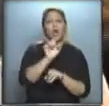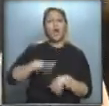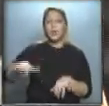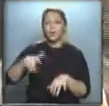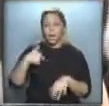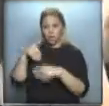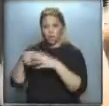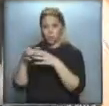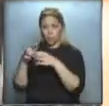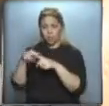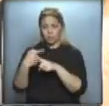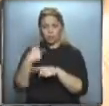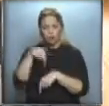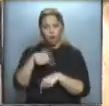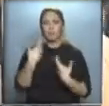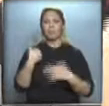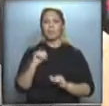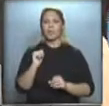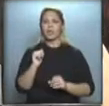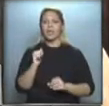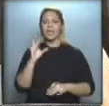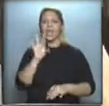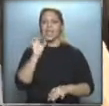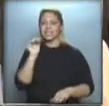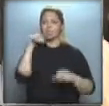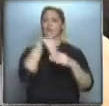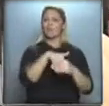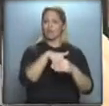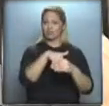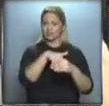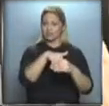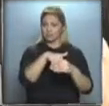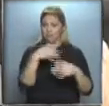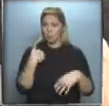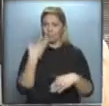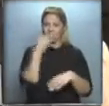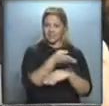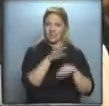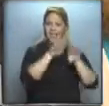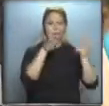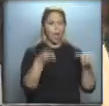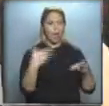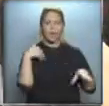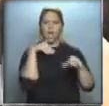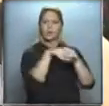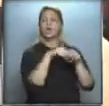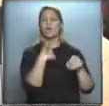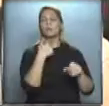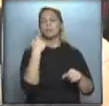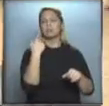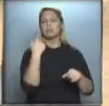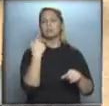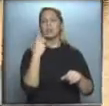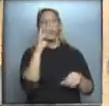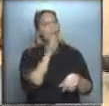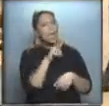barrio y que hoy en día pueden tener su incidencia física dentro de las urnas y no ver cada dos años